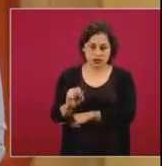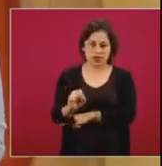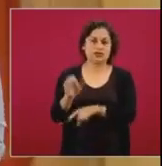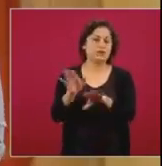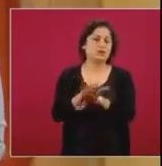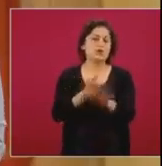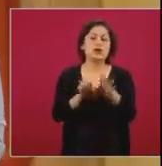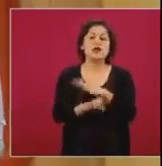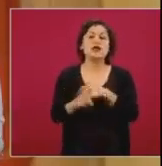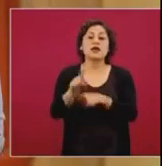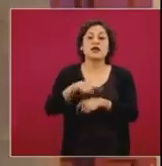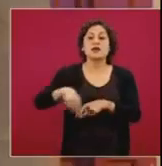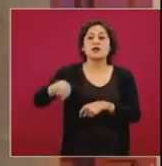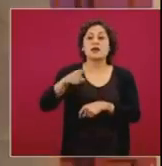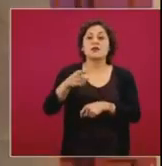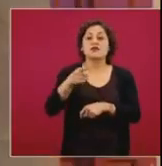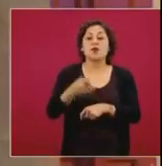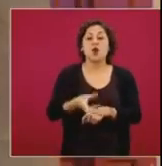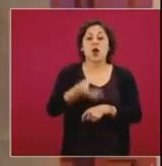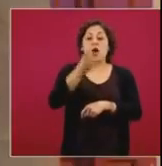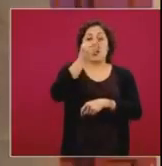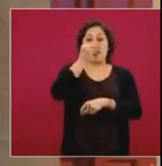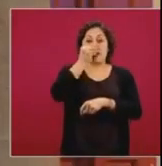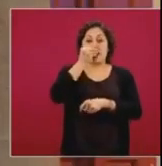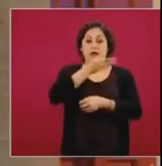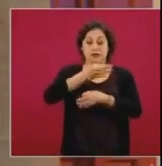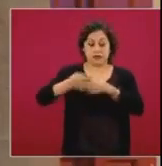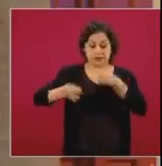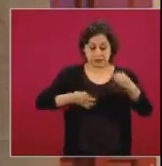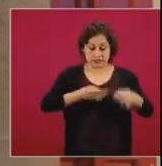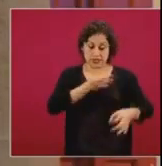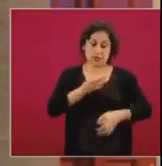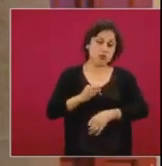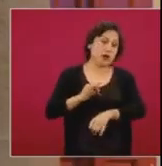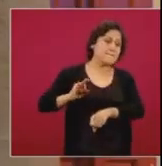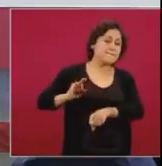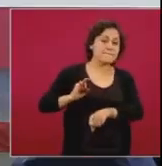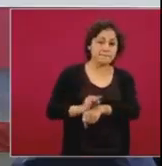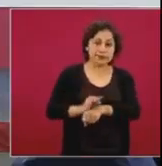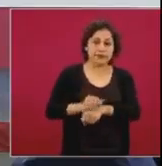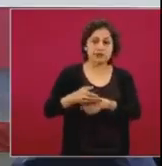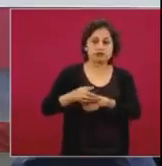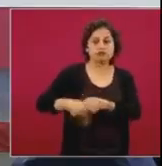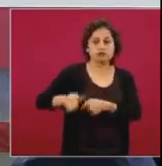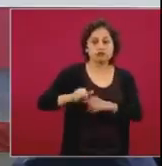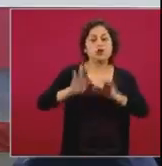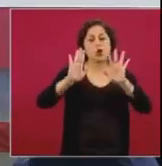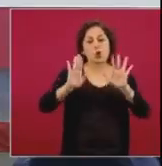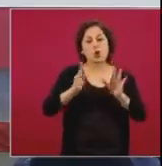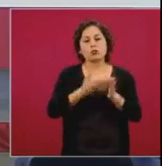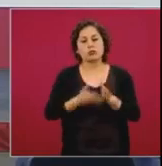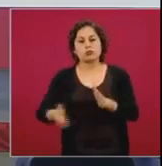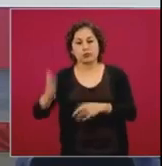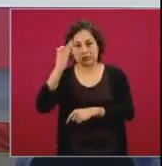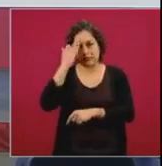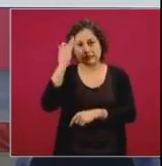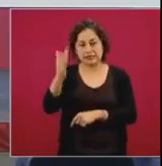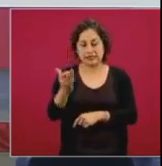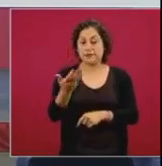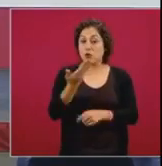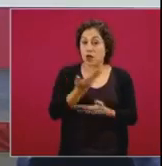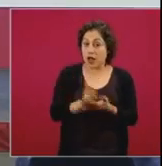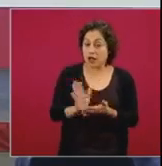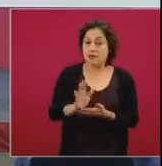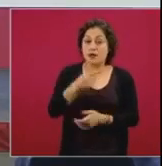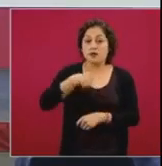para matarlos fácilmente, hacen que este diagnóstico sea complicado. Si a eso le agregamos que desconocemos que